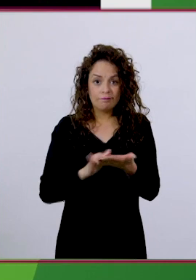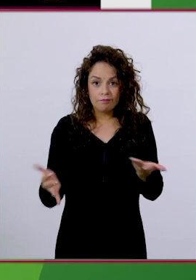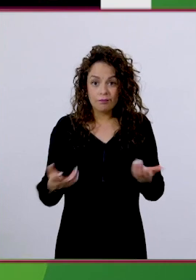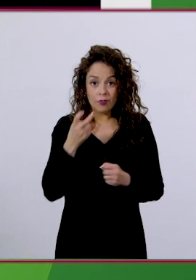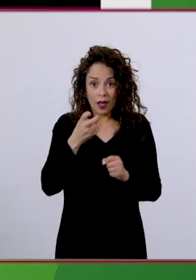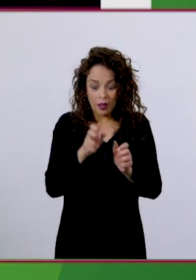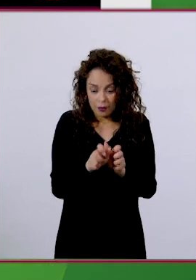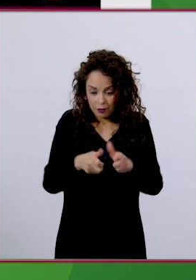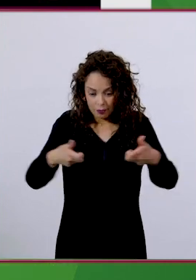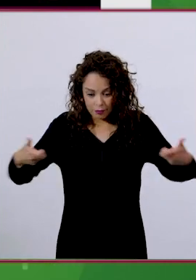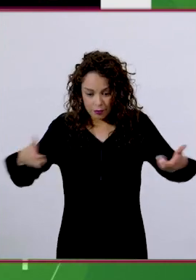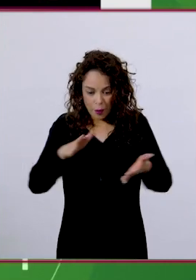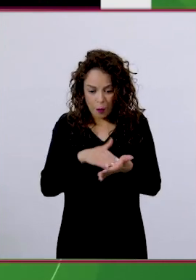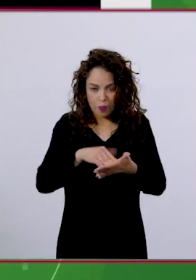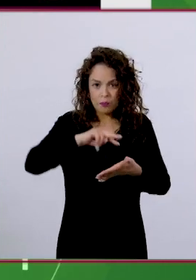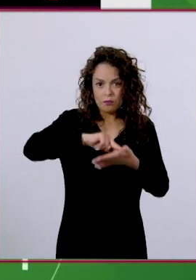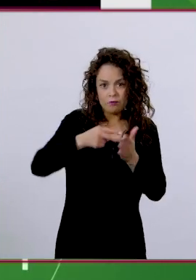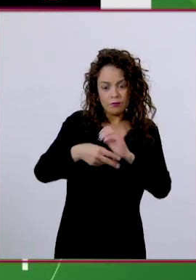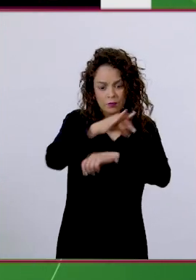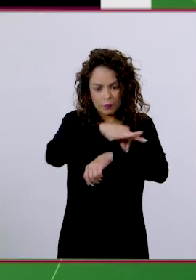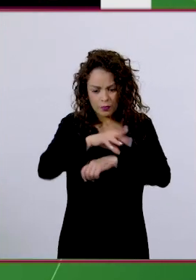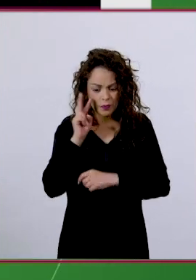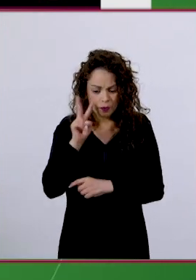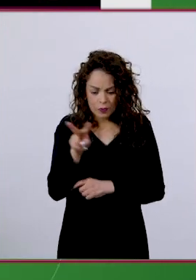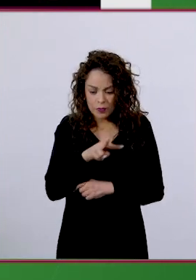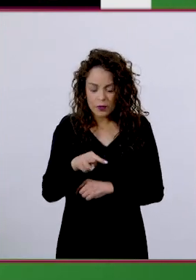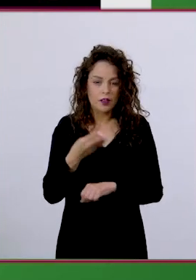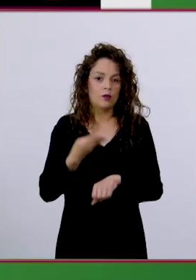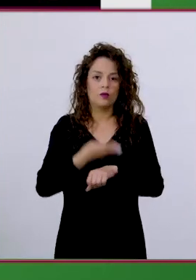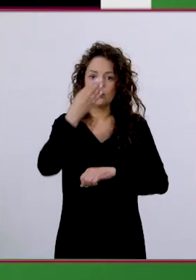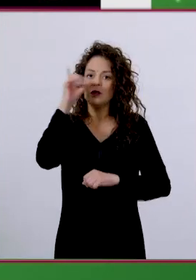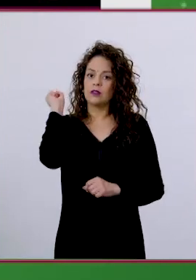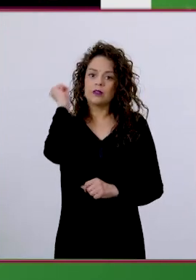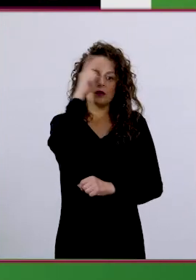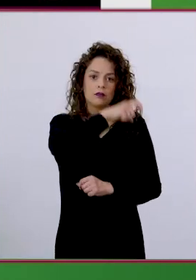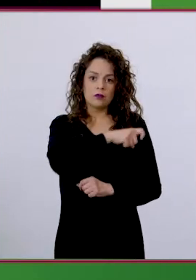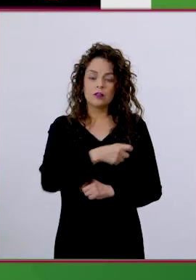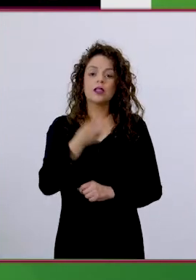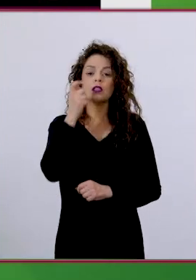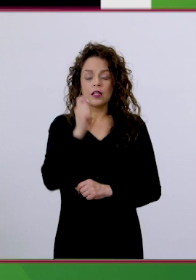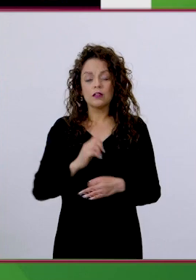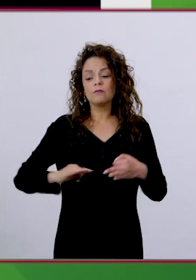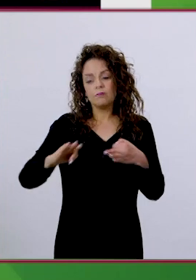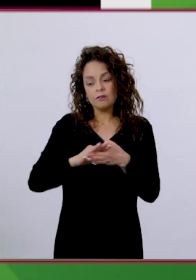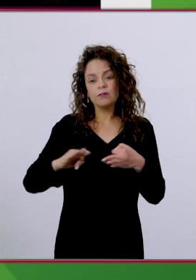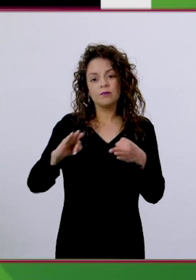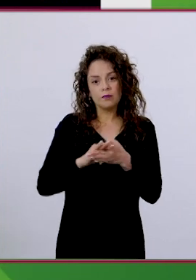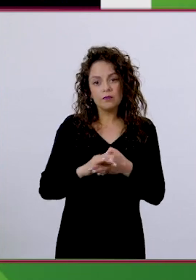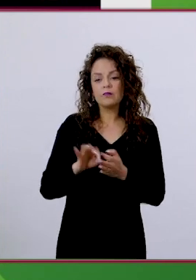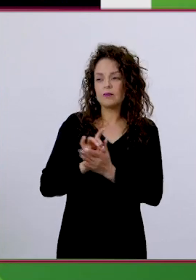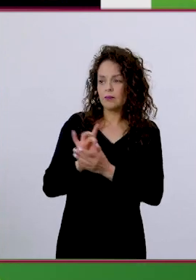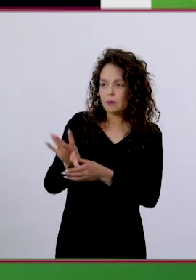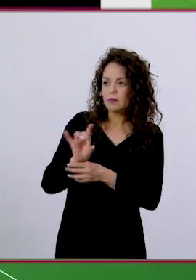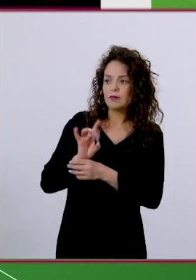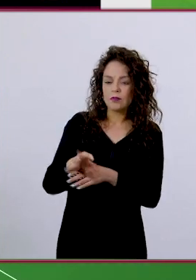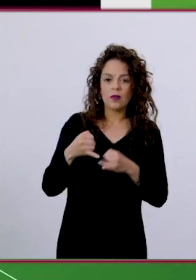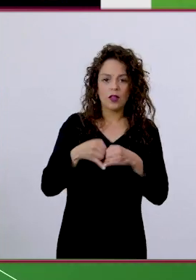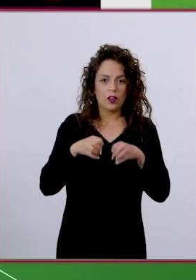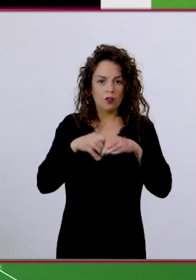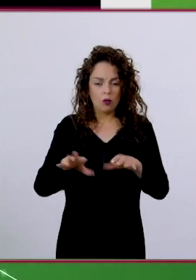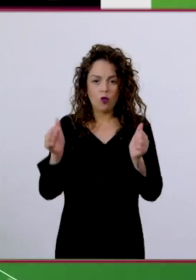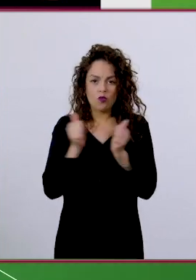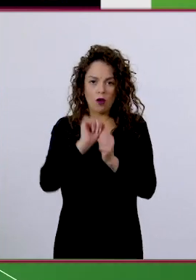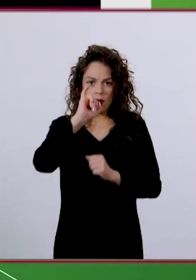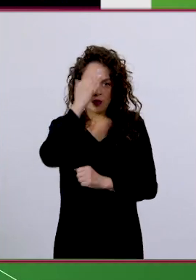es todavía mucho más complicado. En ese sentido, justo el envío constante de información y de imágenes, que nosotros a nivel personal lo